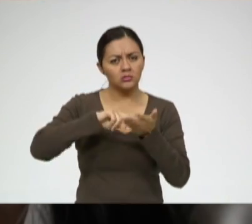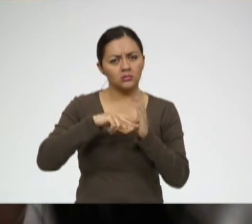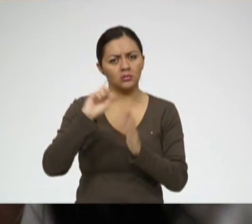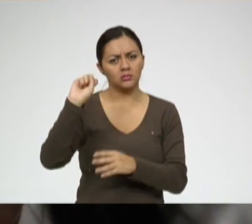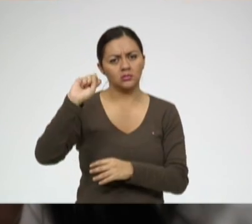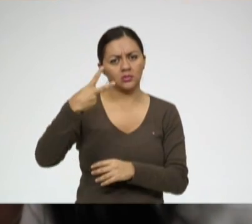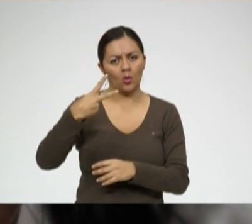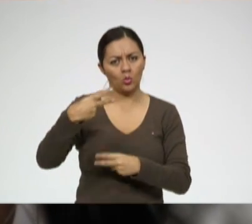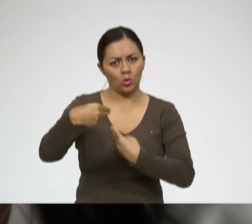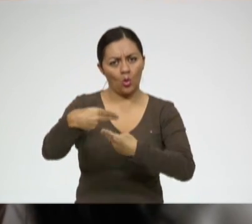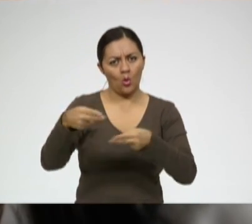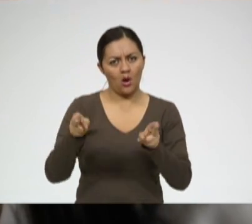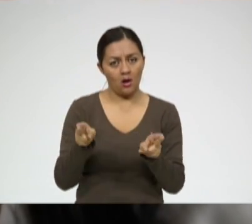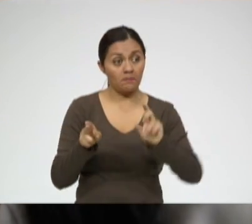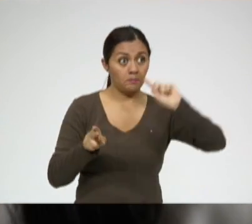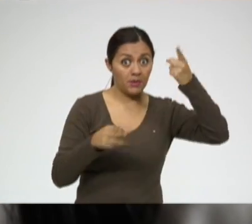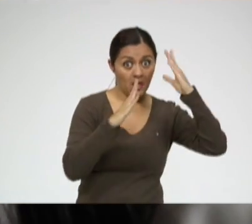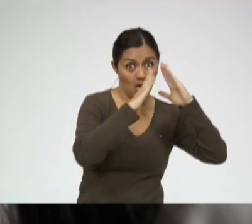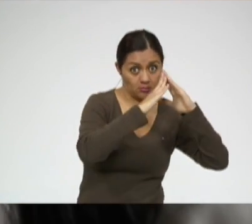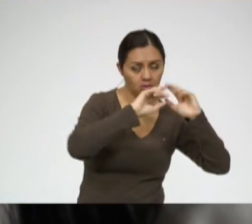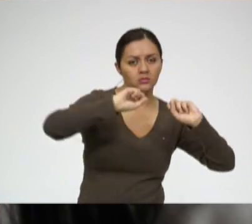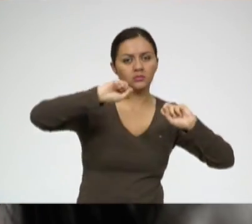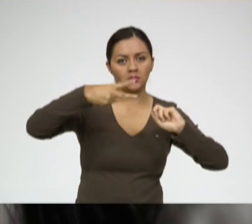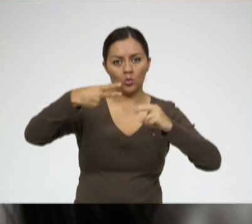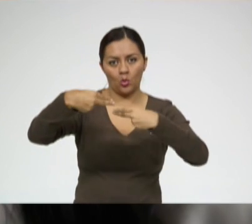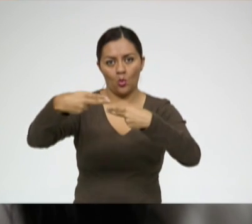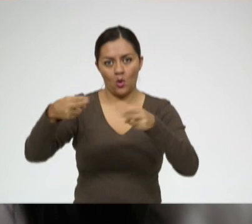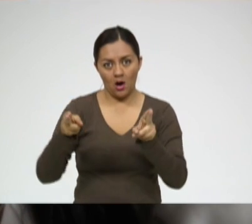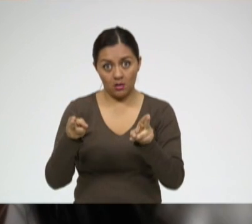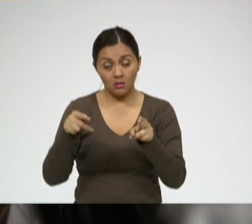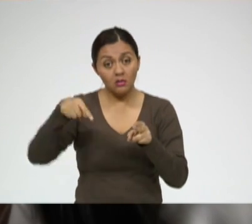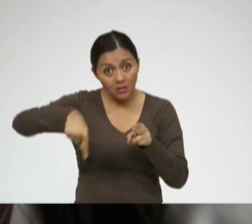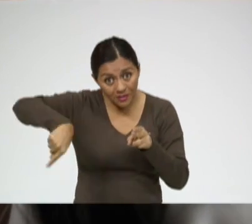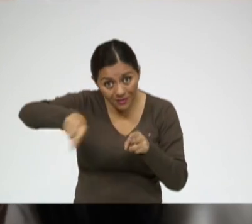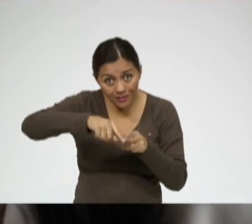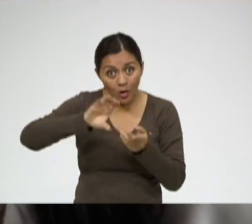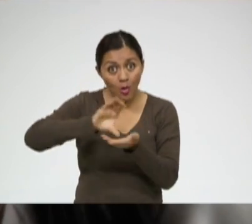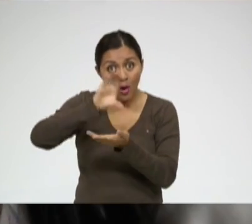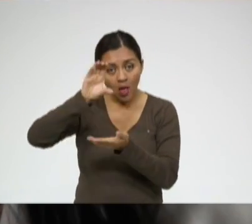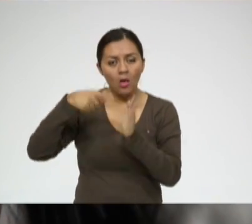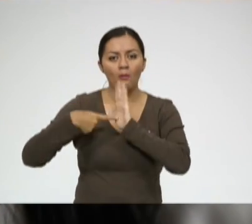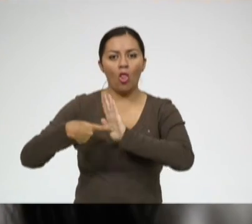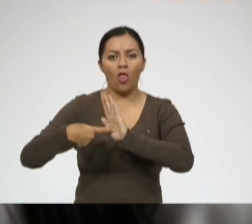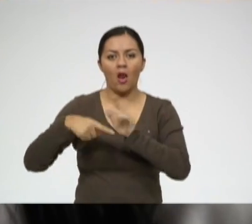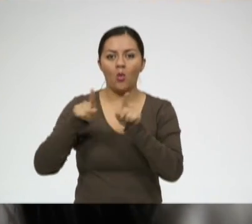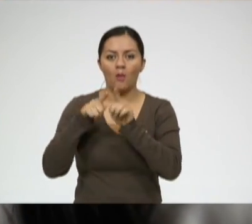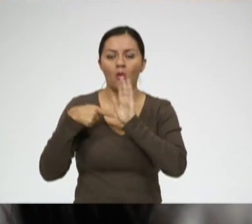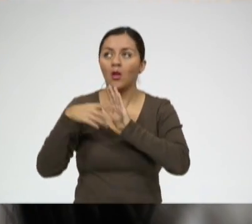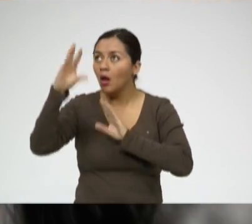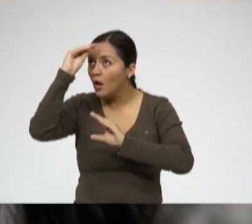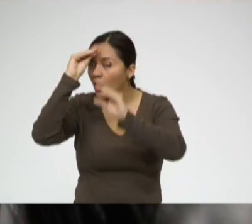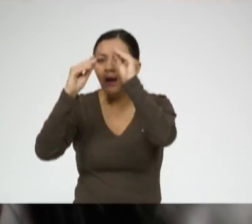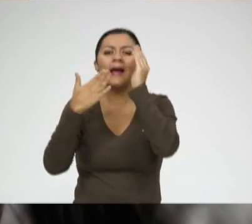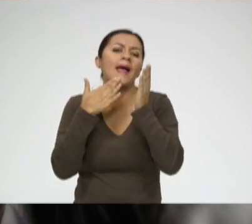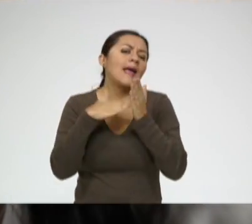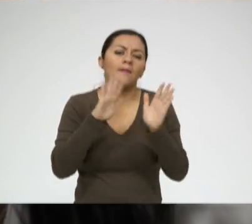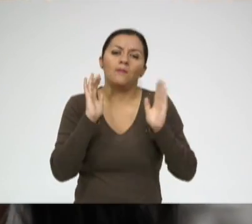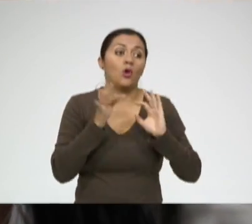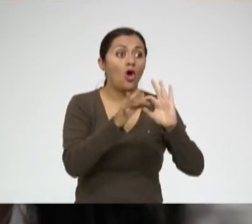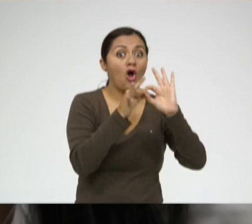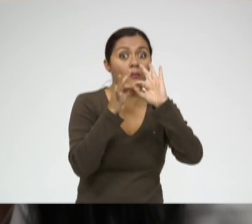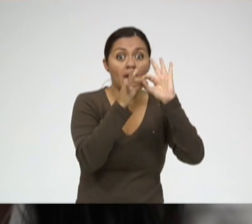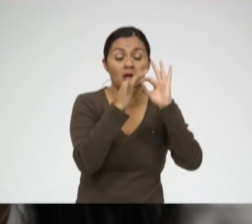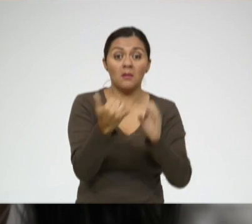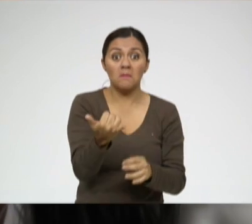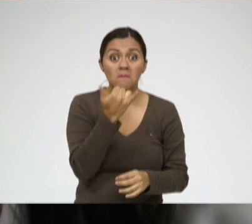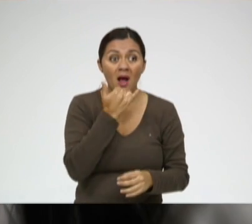hogar. Y como nuestro segundo hogar son los modelos en los cuales también el adolescente se identifica. Si tiene compañeros con modelos